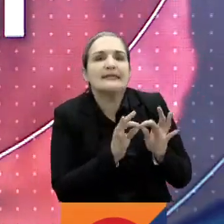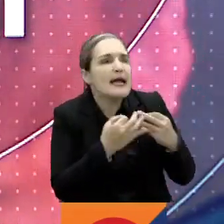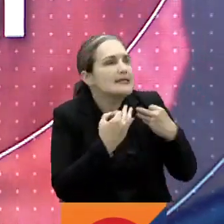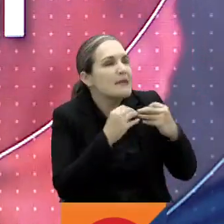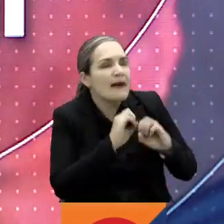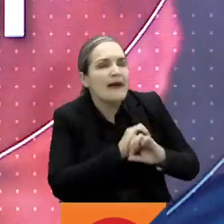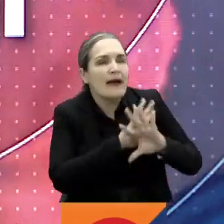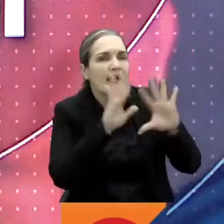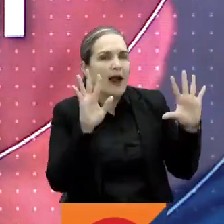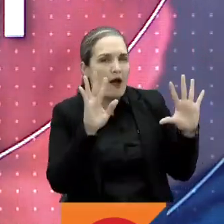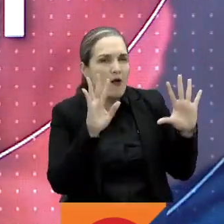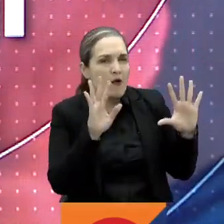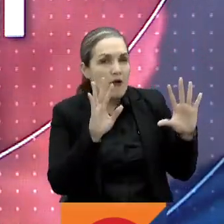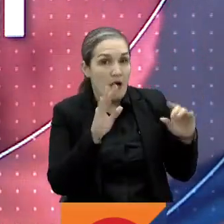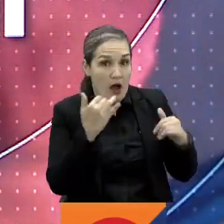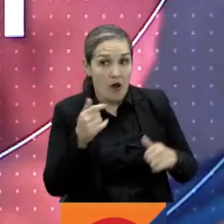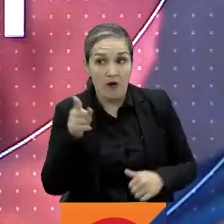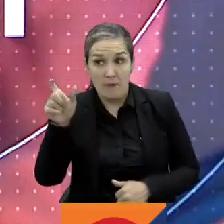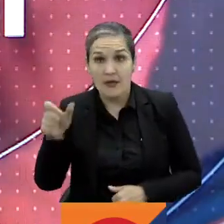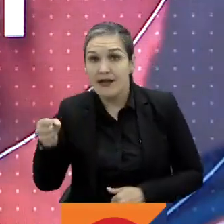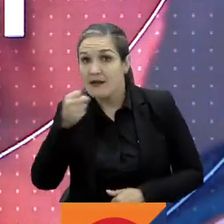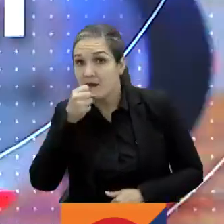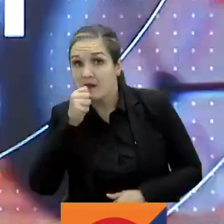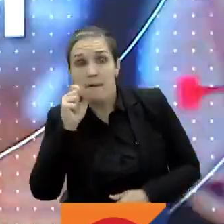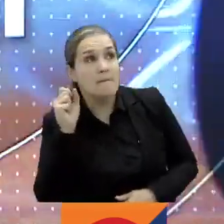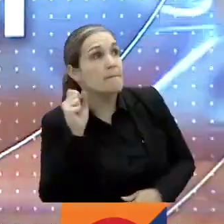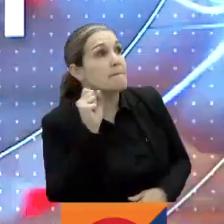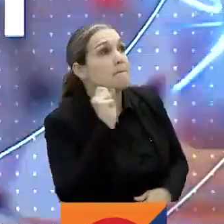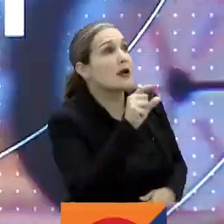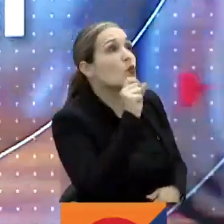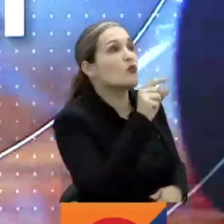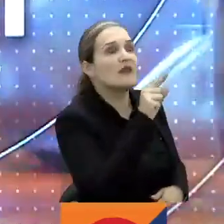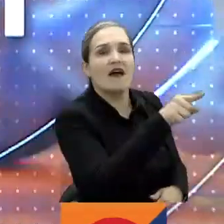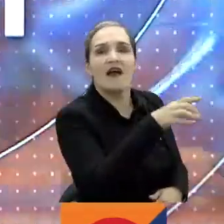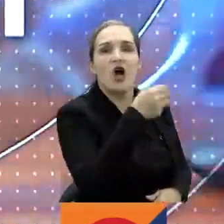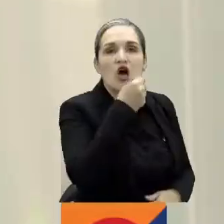nuestro reportero Dani Correa entrevistó, escuchen esto, a un robot llamado Pepper.